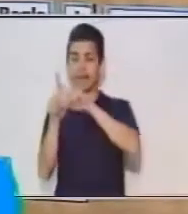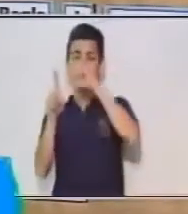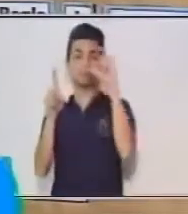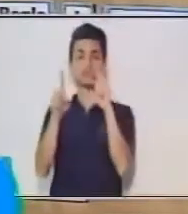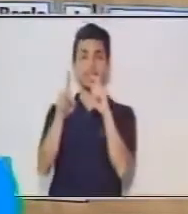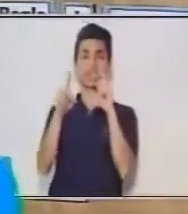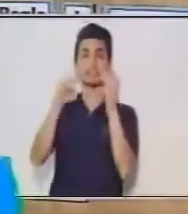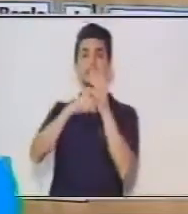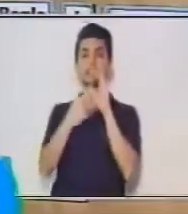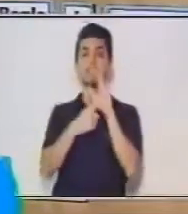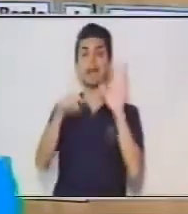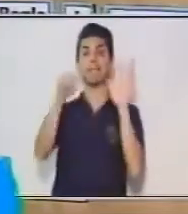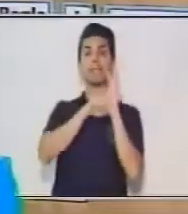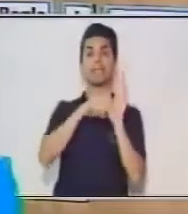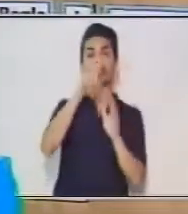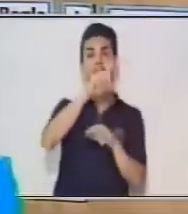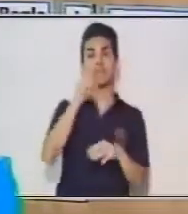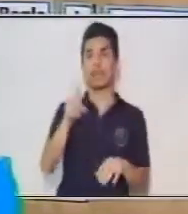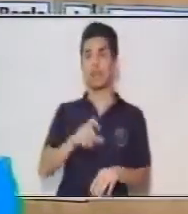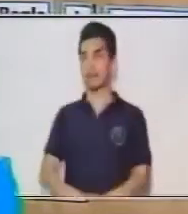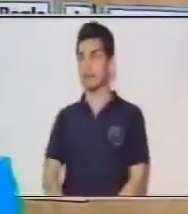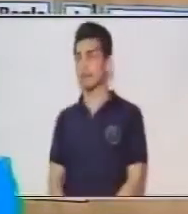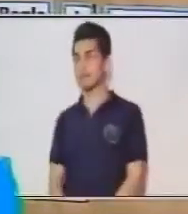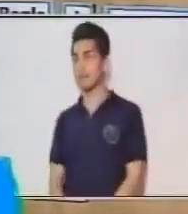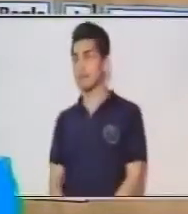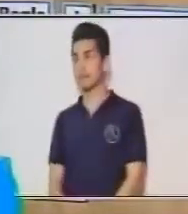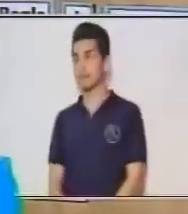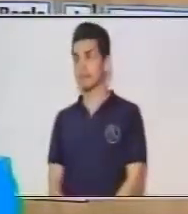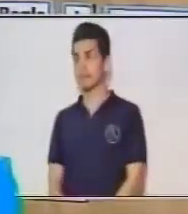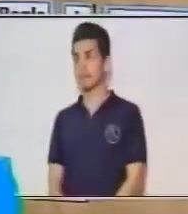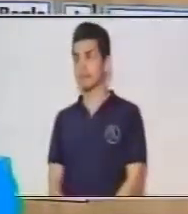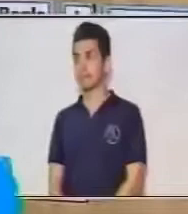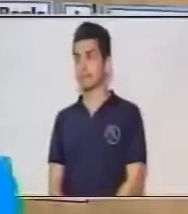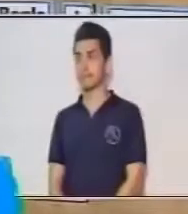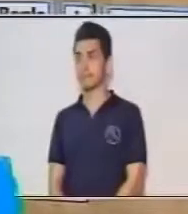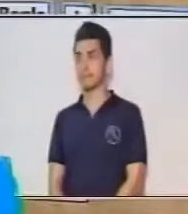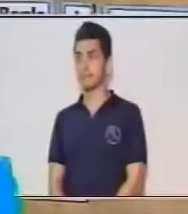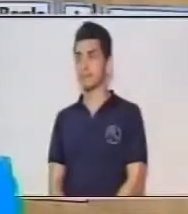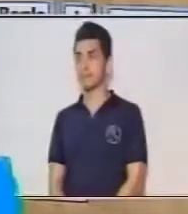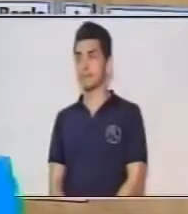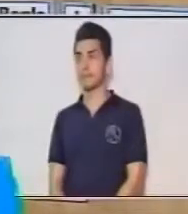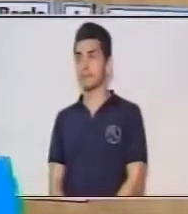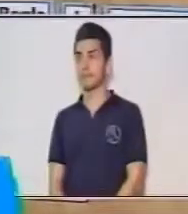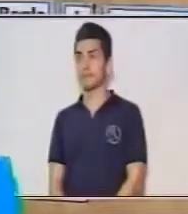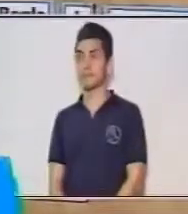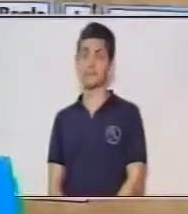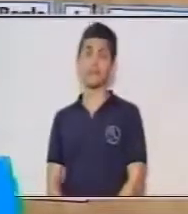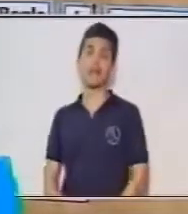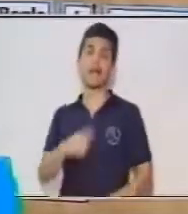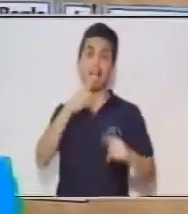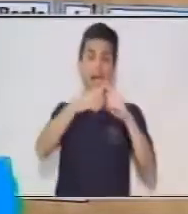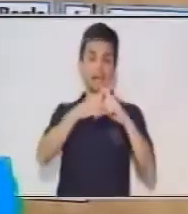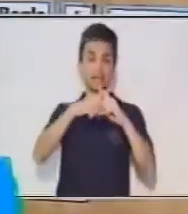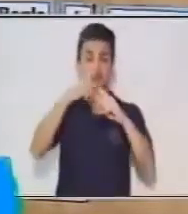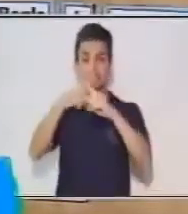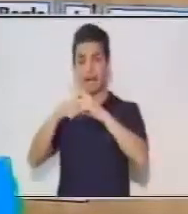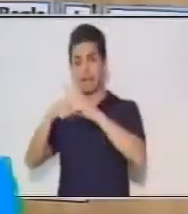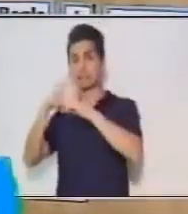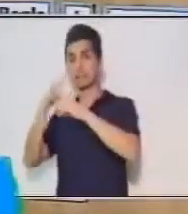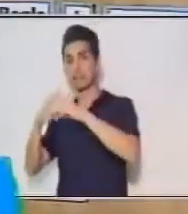a 100. Ahora tenemos el 31. Si te das